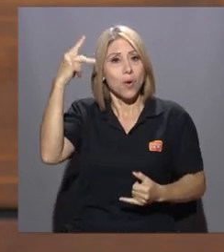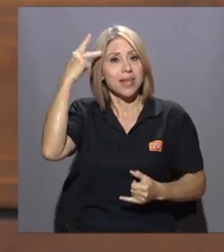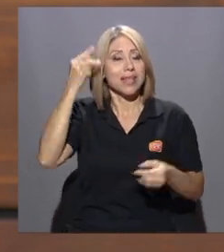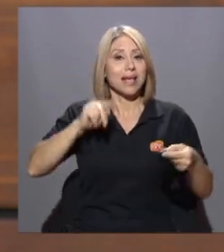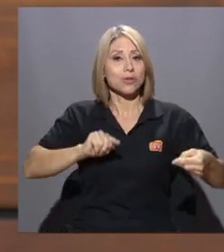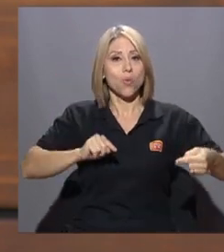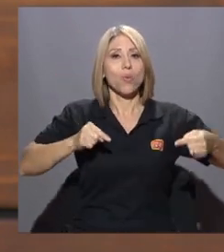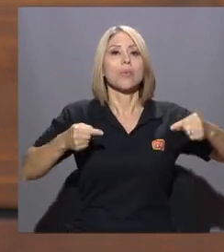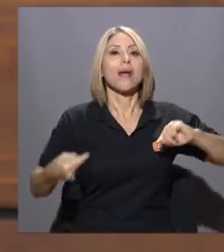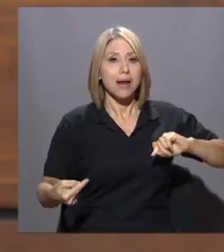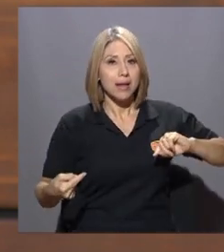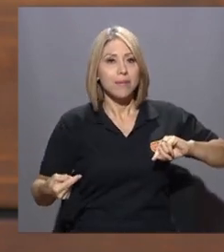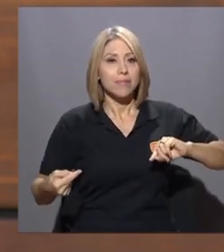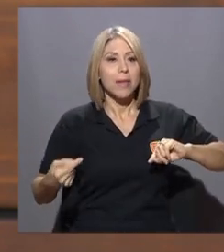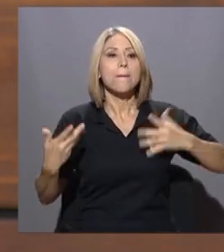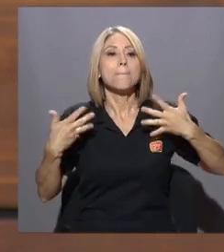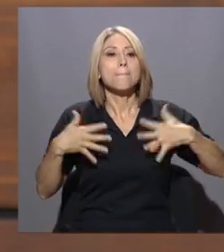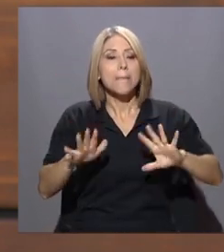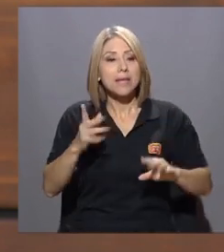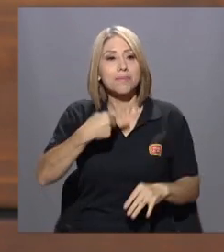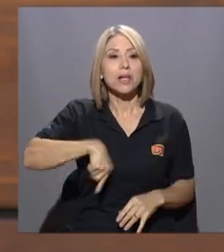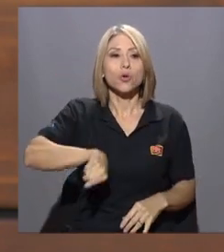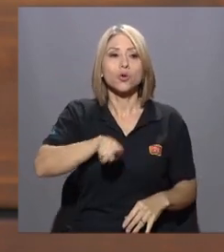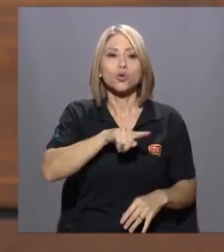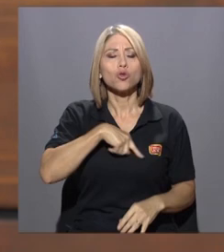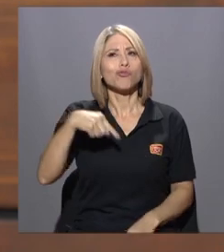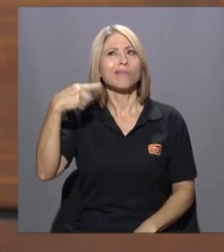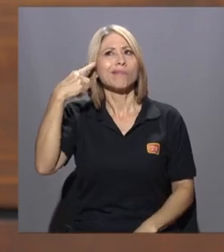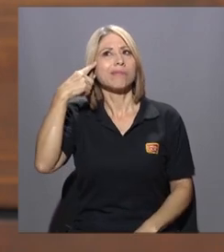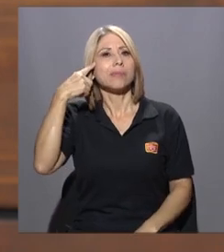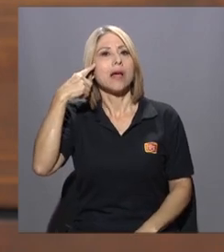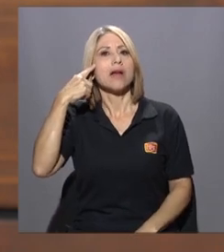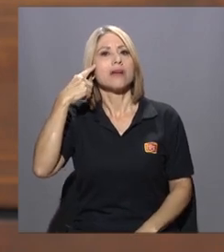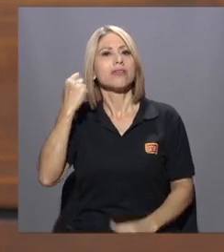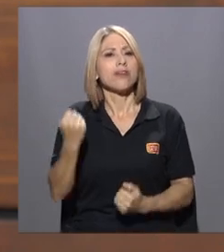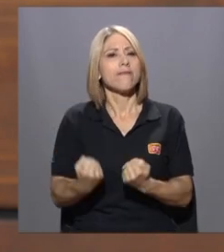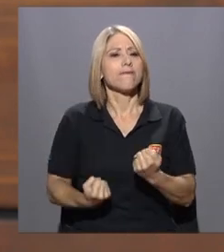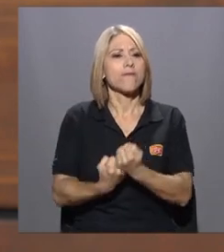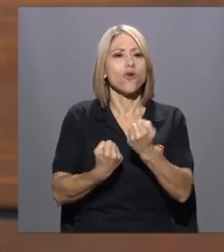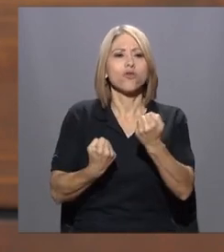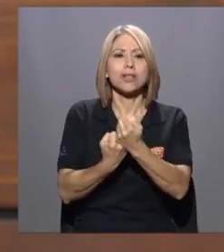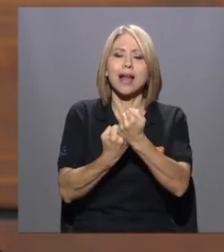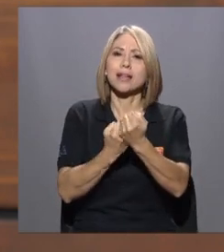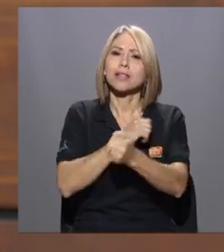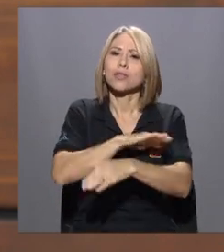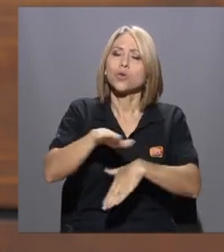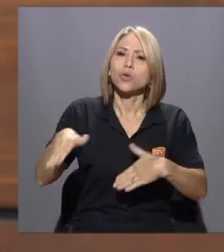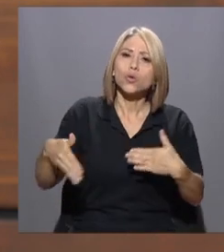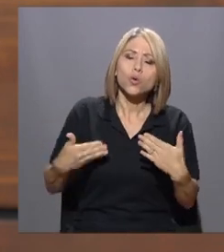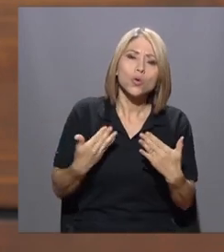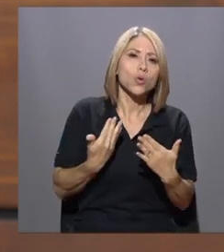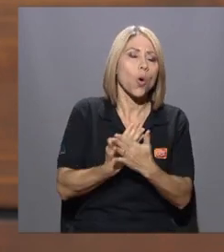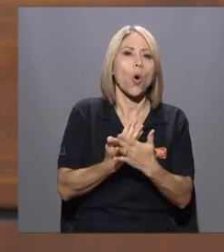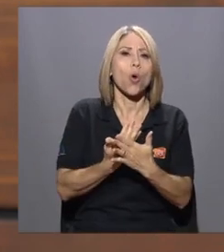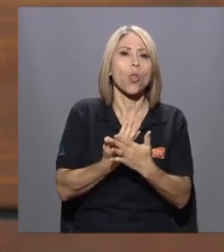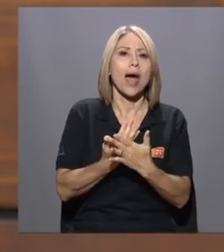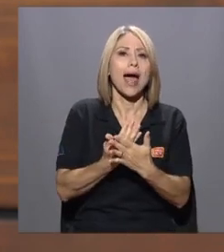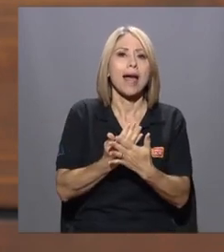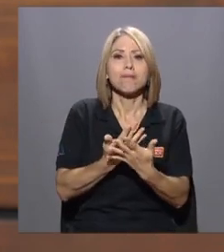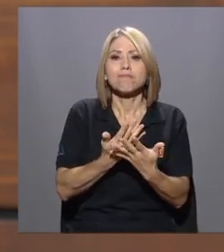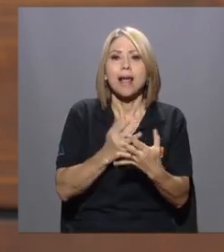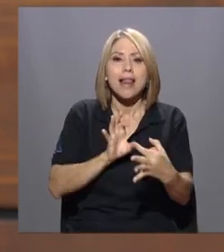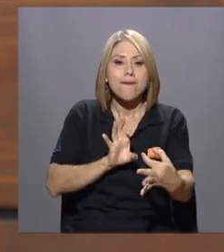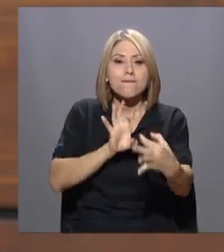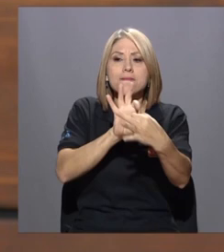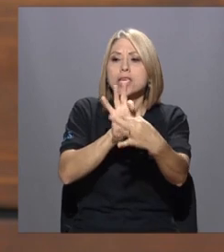contraria. Más bien, hemos tenido la política de reforzar todo el toda la vinculación con la sociedad